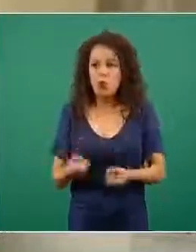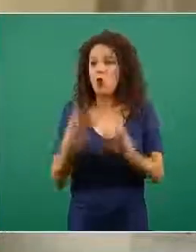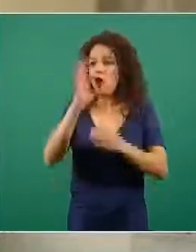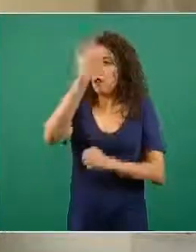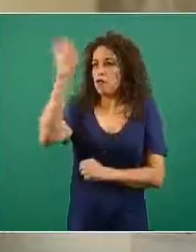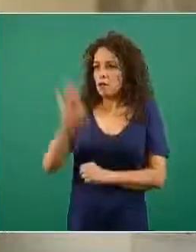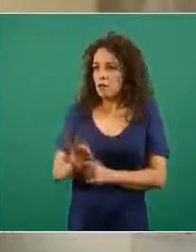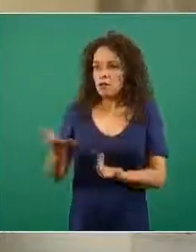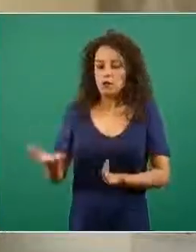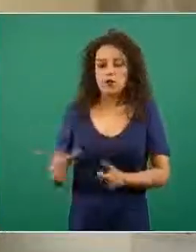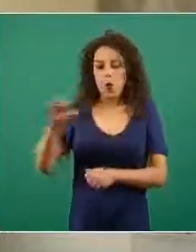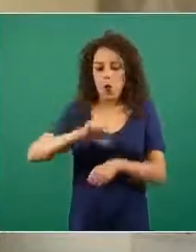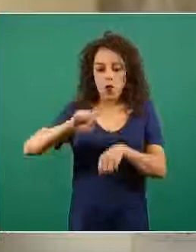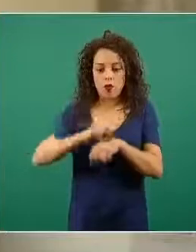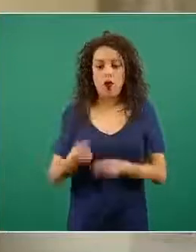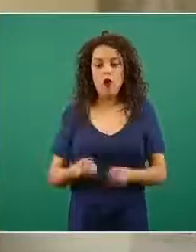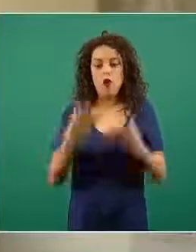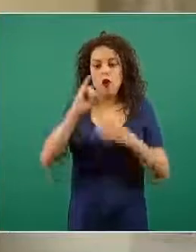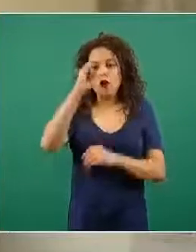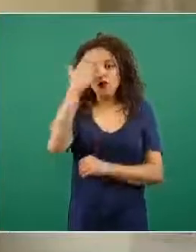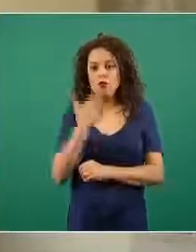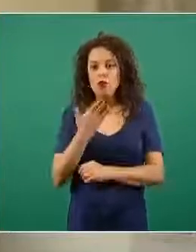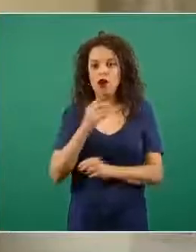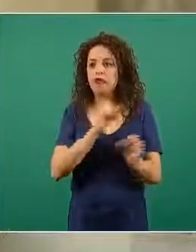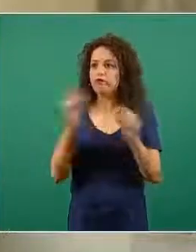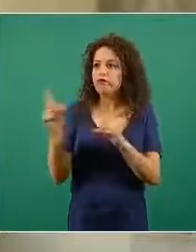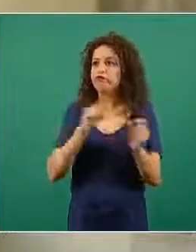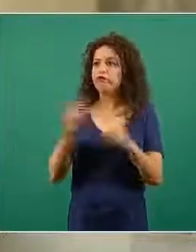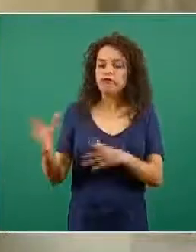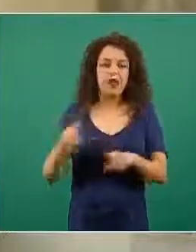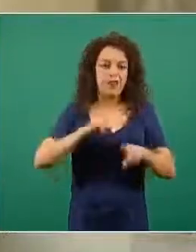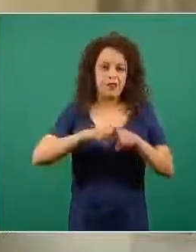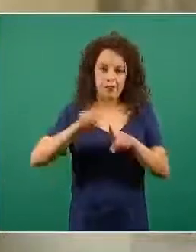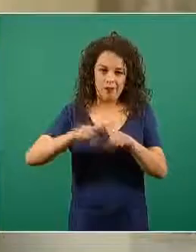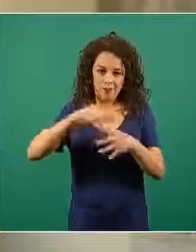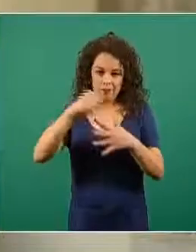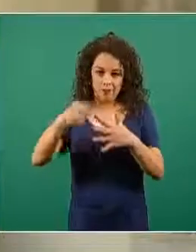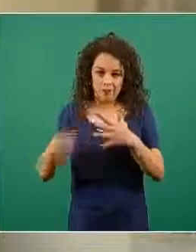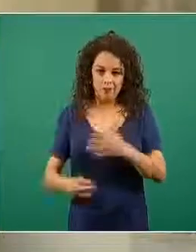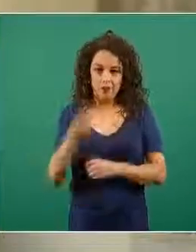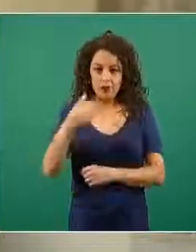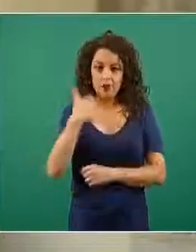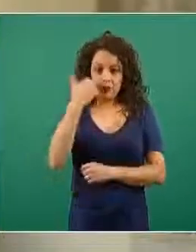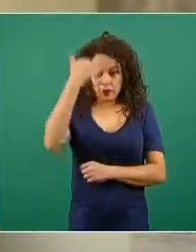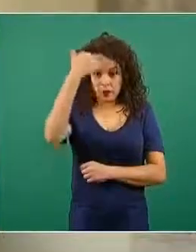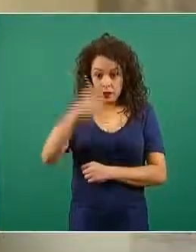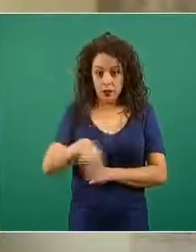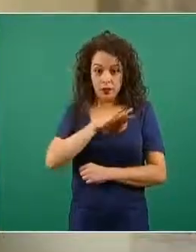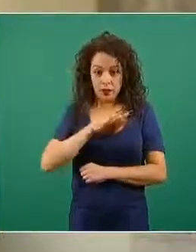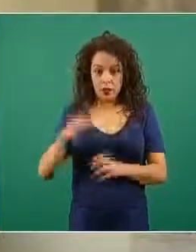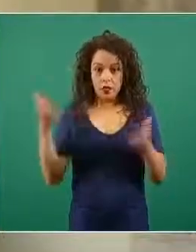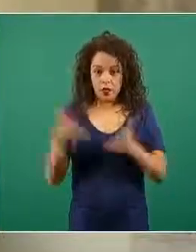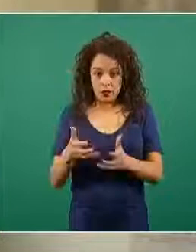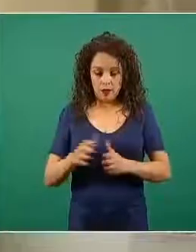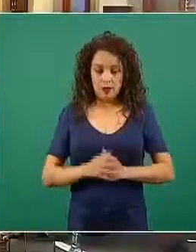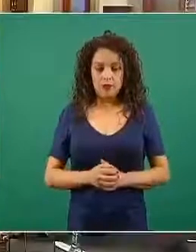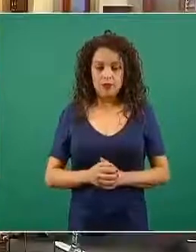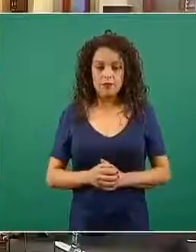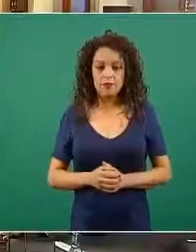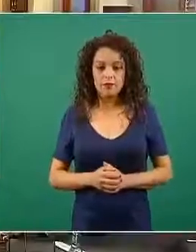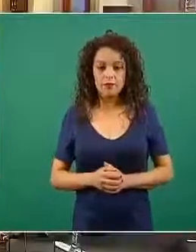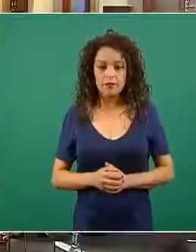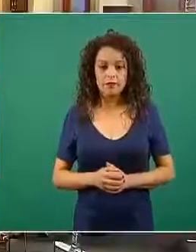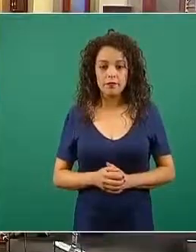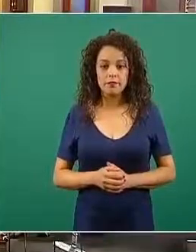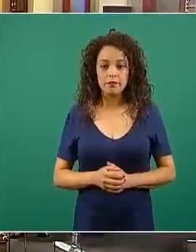tantas imágenes el día de hoy, etcétera, etcétera. Quisiera saber si podía realizar algo así y que pudiéramos trabajar